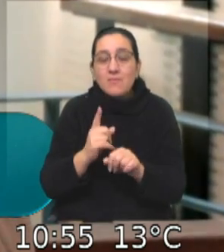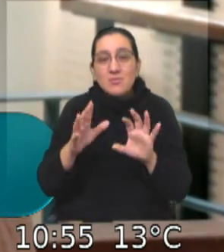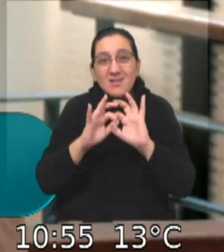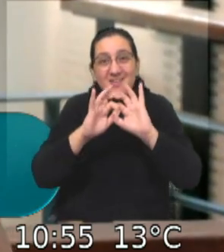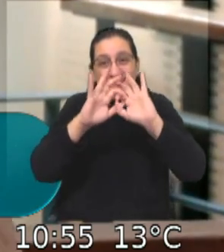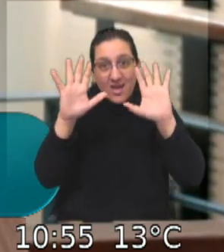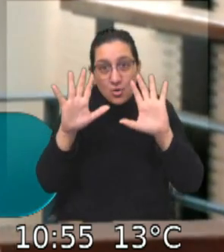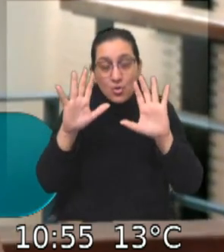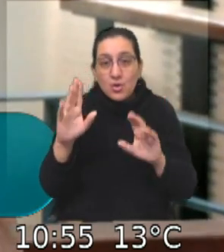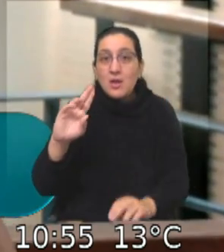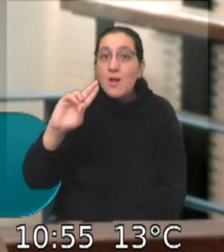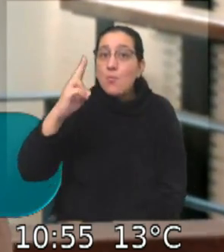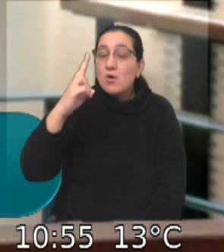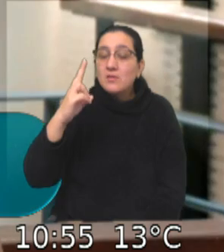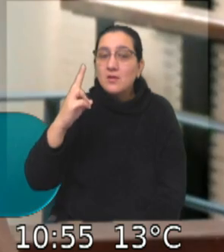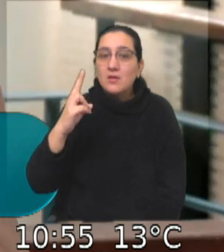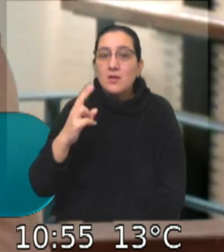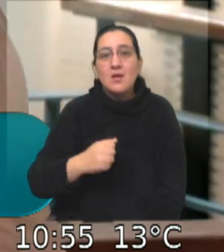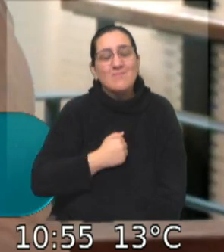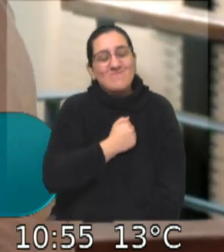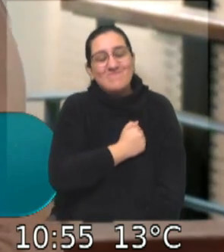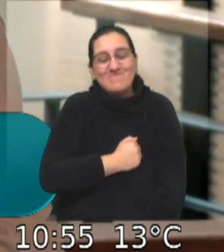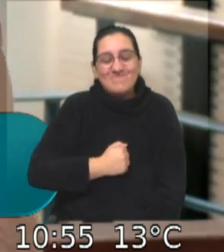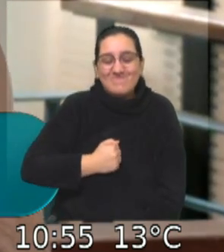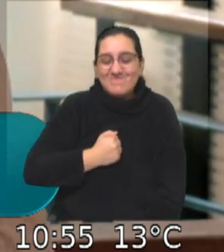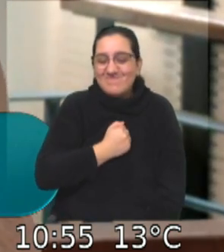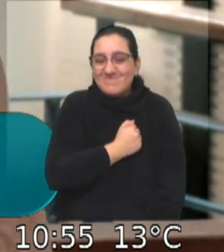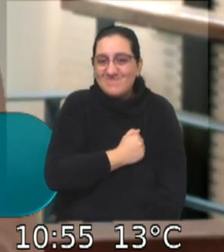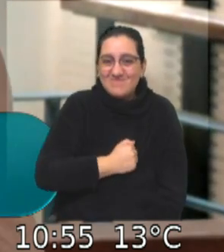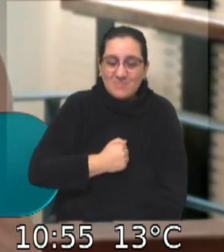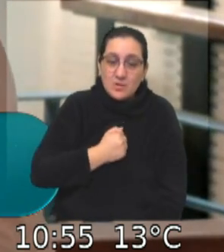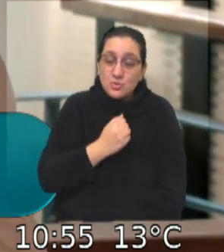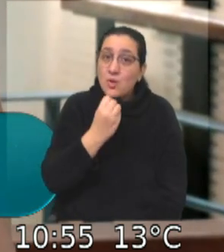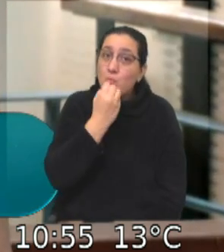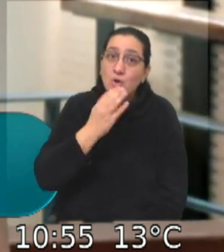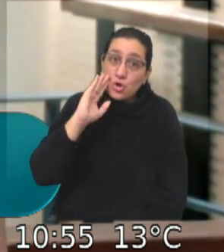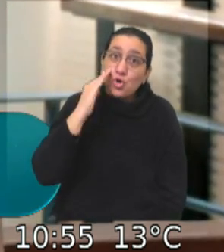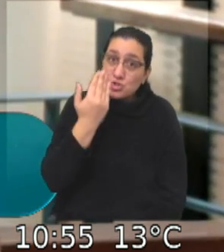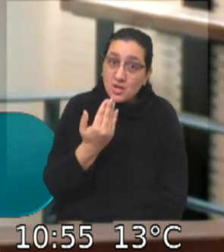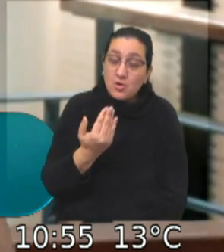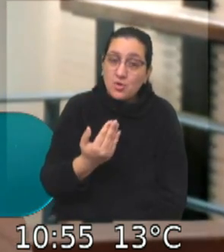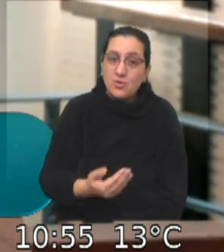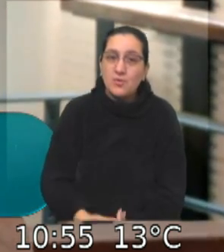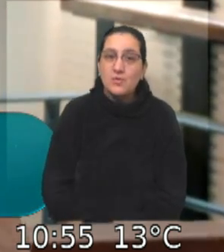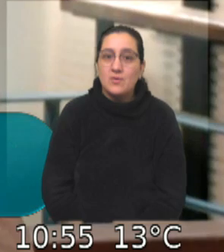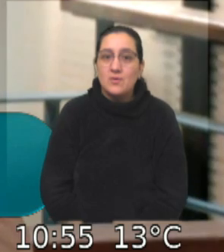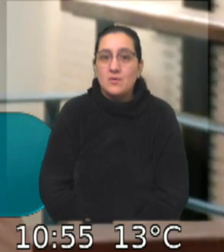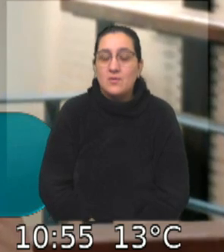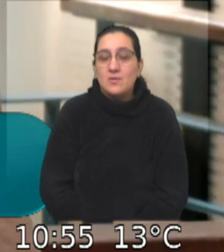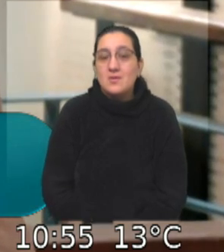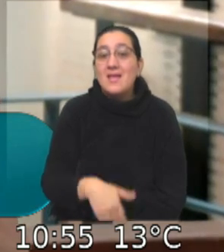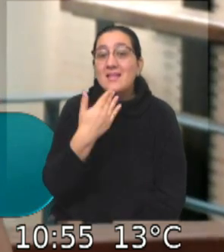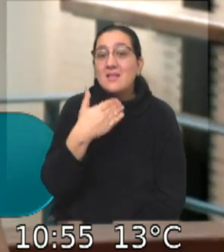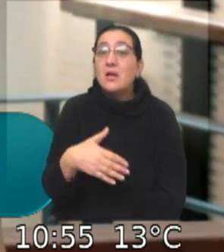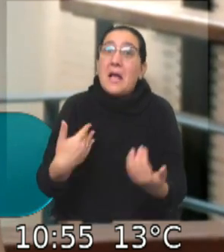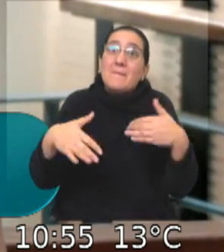es que la muerte a los uruguayos les genera mucho dolor. Esto es bueno reconocerlo, digamos, y tenerlo. Capaz que era un